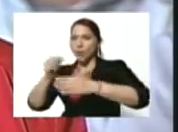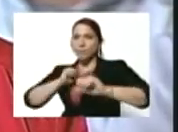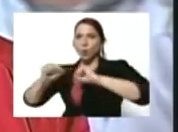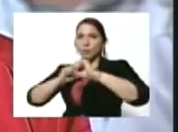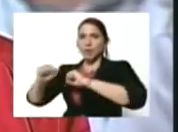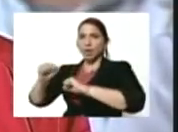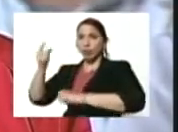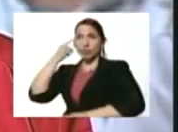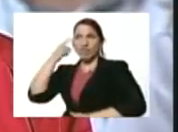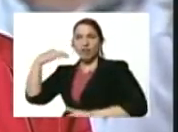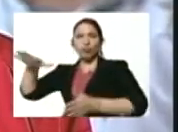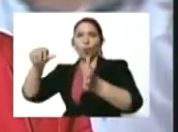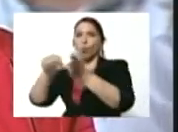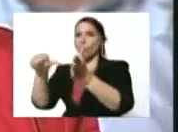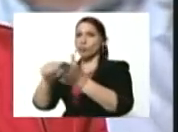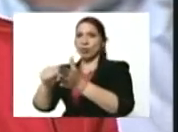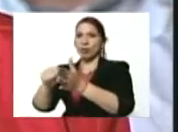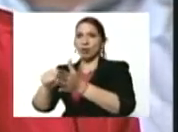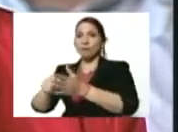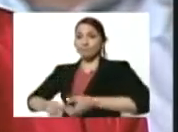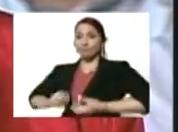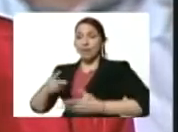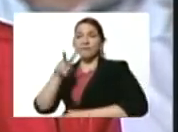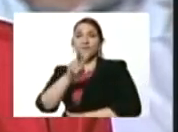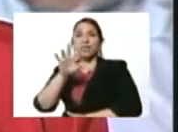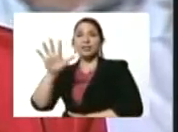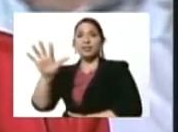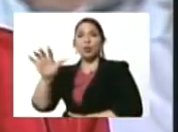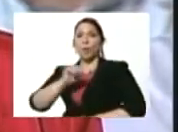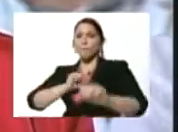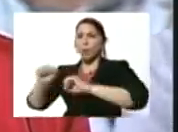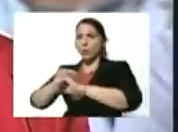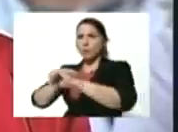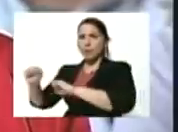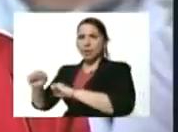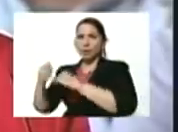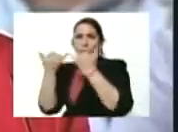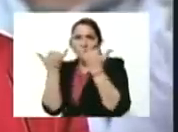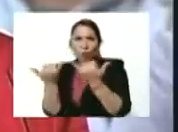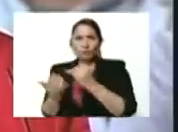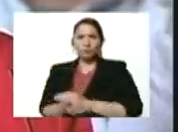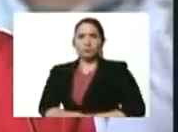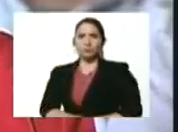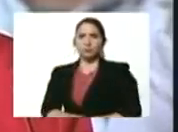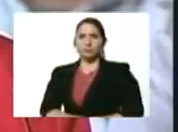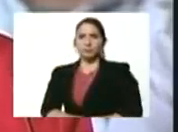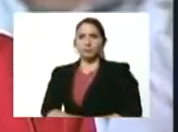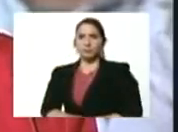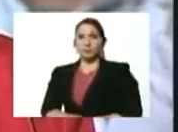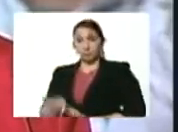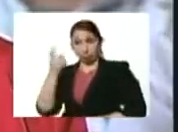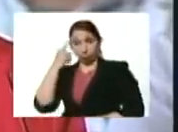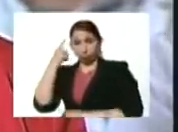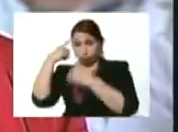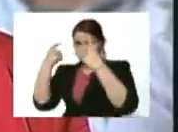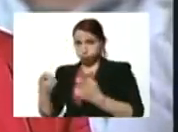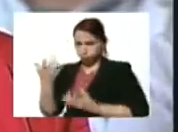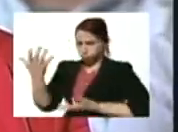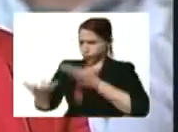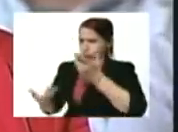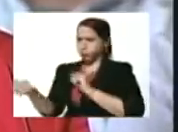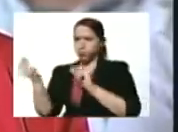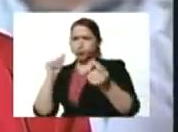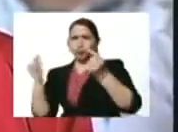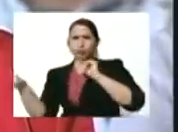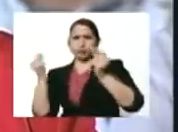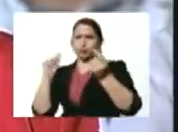Como usted lo dijo, eso nos dio 25 movimientos de inicio. Seguramente al calor de la discusión, del debate,